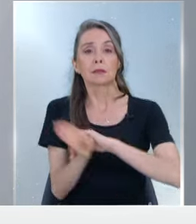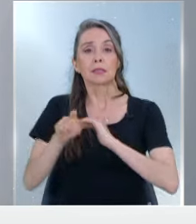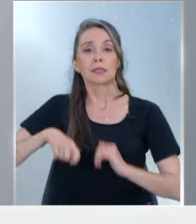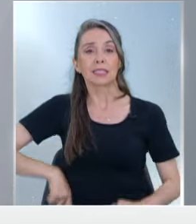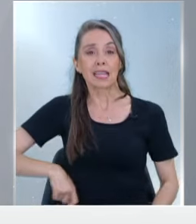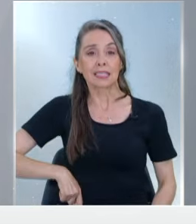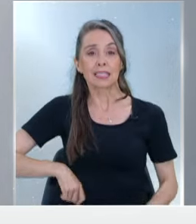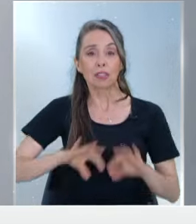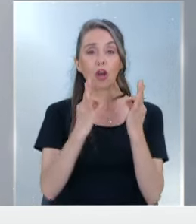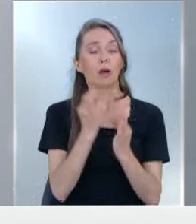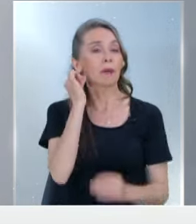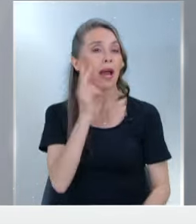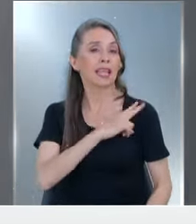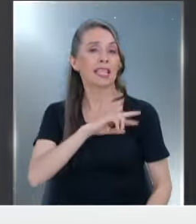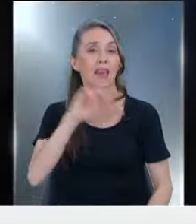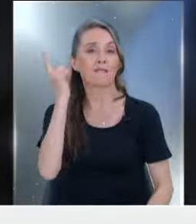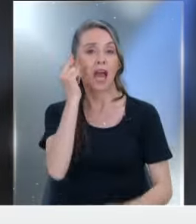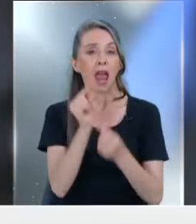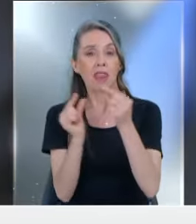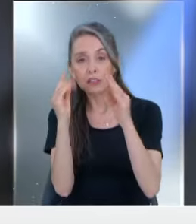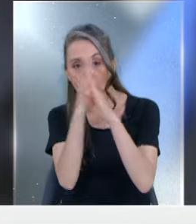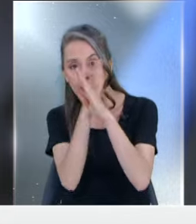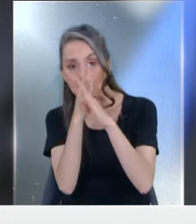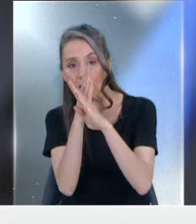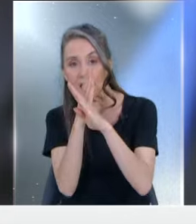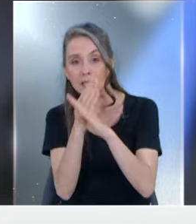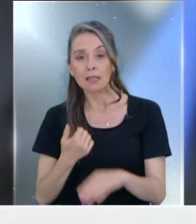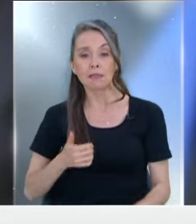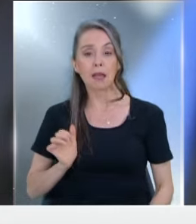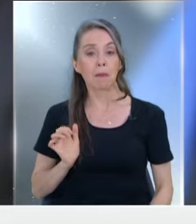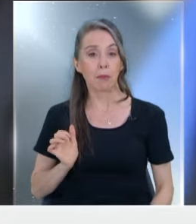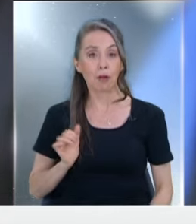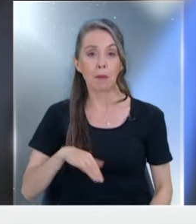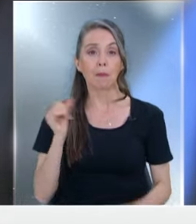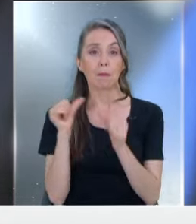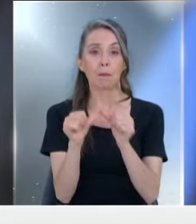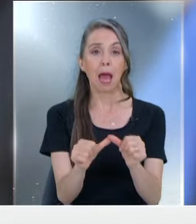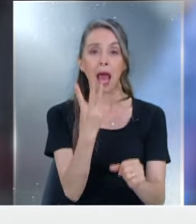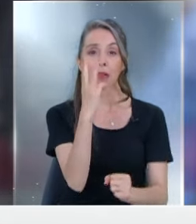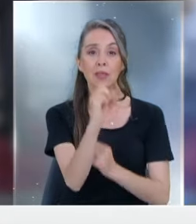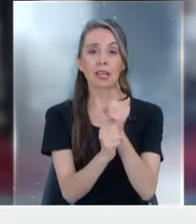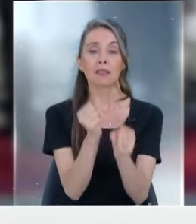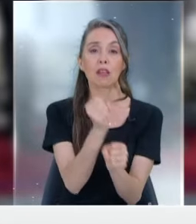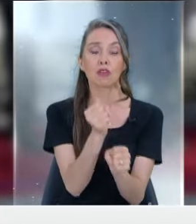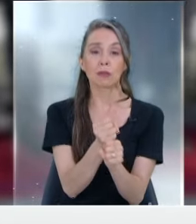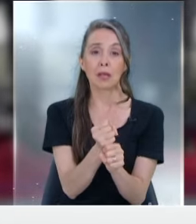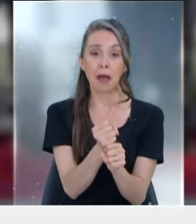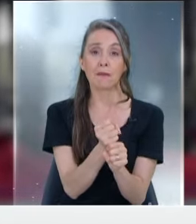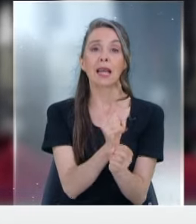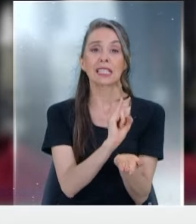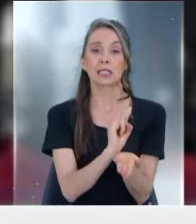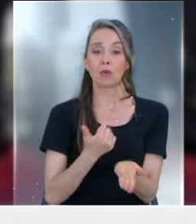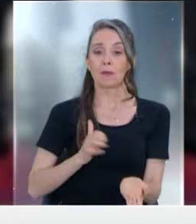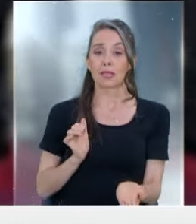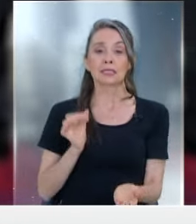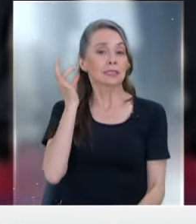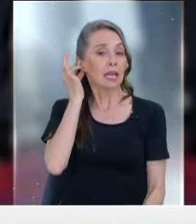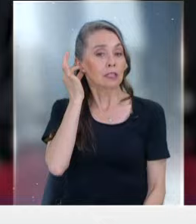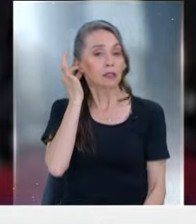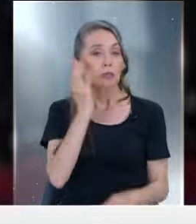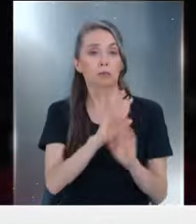la Jefa Nacional de Inteligencia Policial. Más de 3 décadas en la Policía de Investigaciones que terminaron